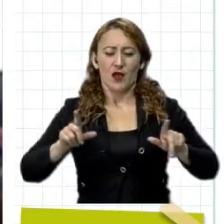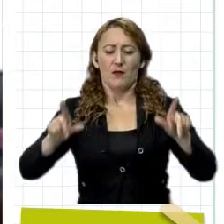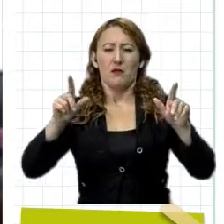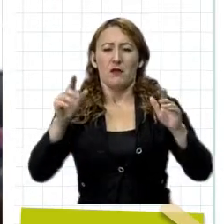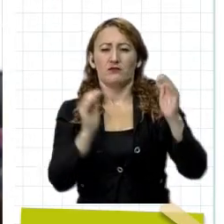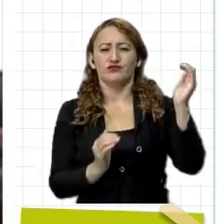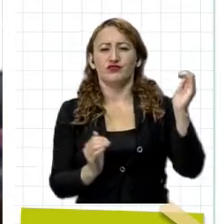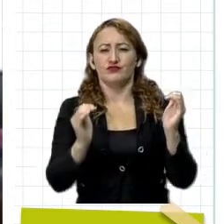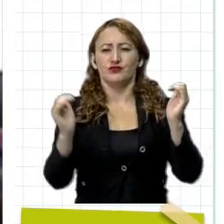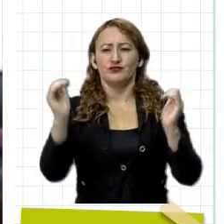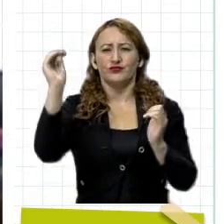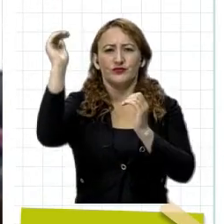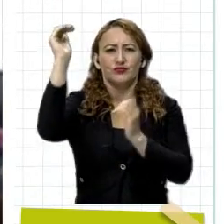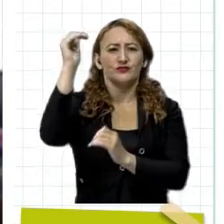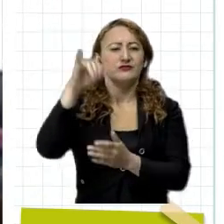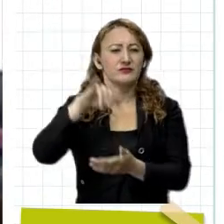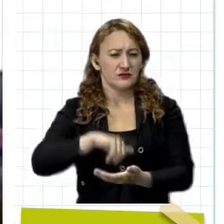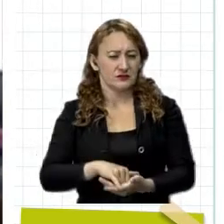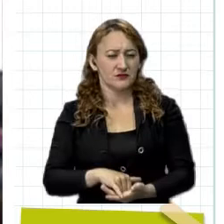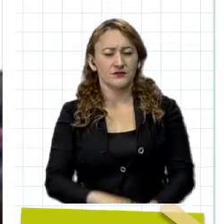jerarquías sociales.